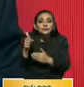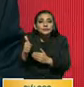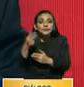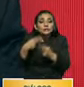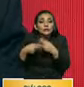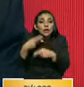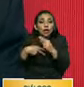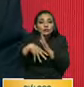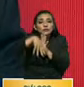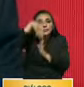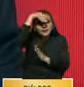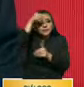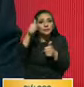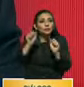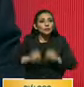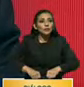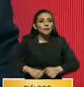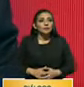sueño.